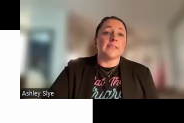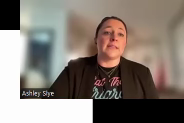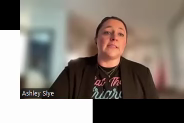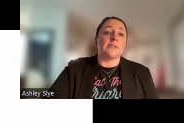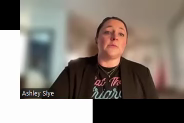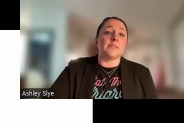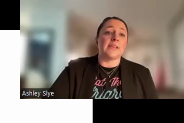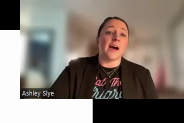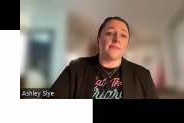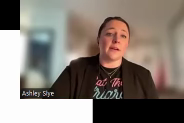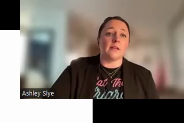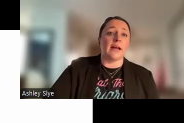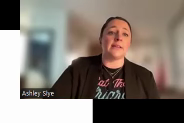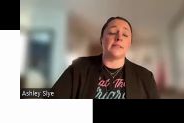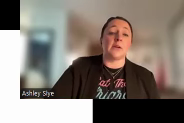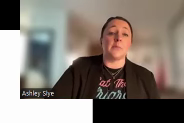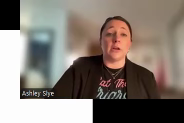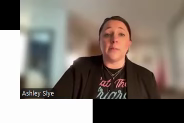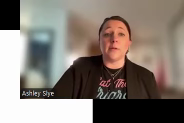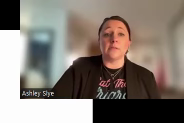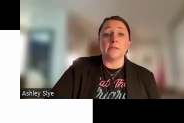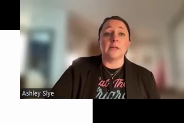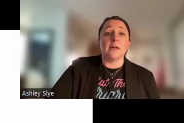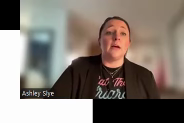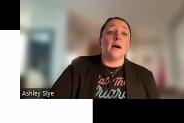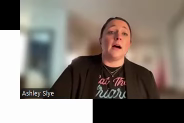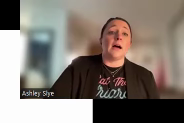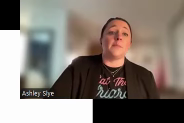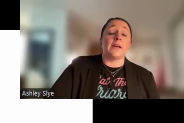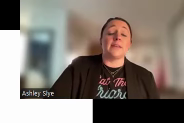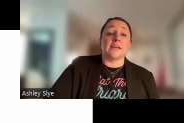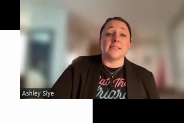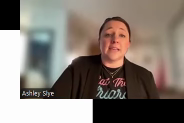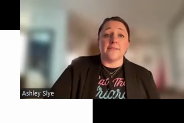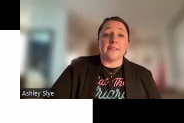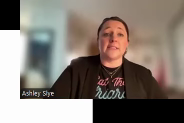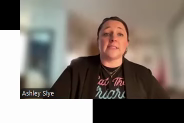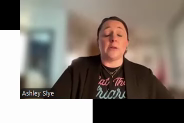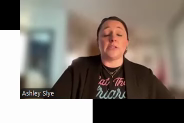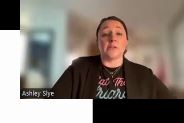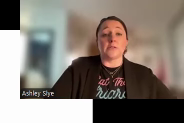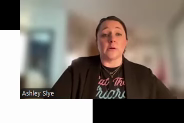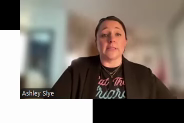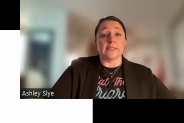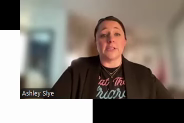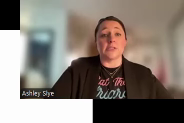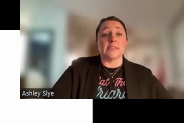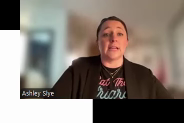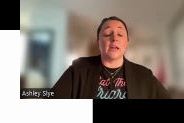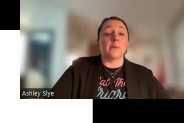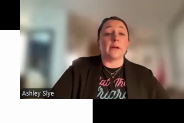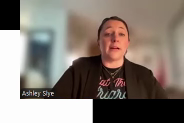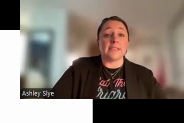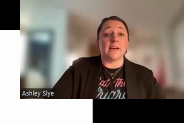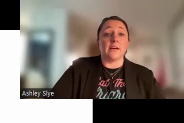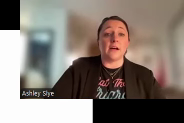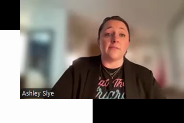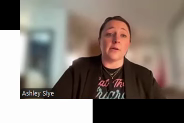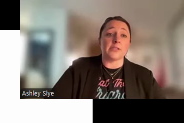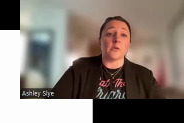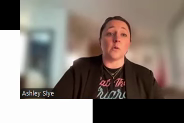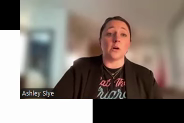riesgos existen entre las comunidades. Esto también tiene que ver con cómo, por ejemplo, presentar con clientes,